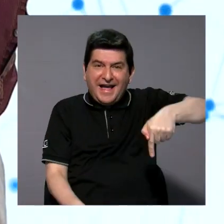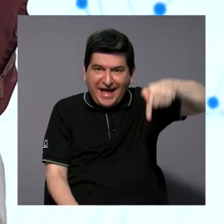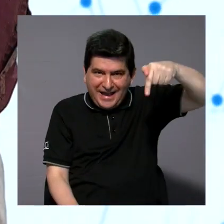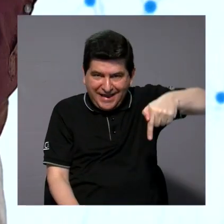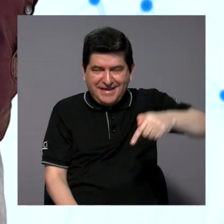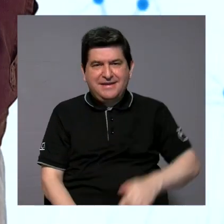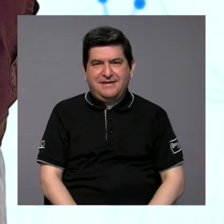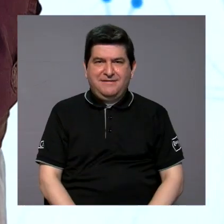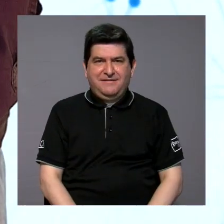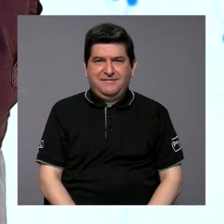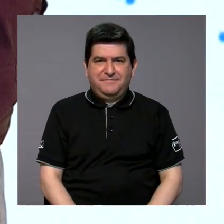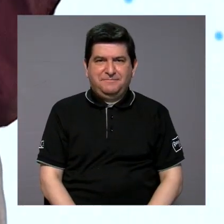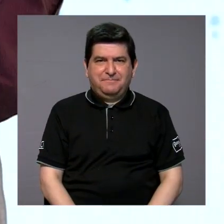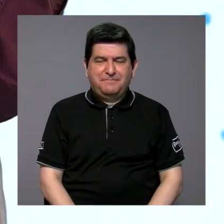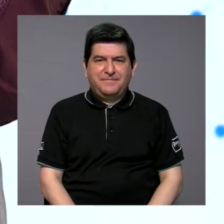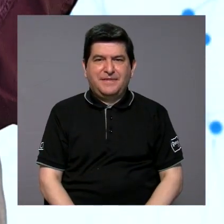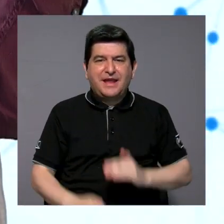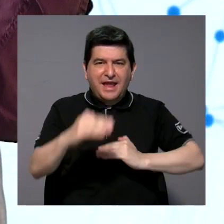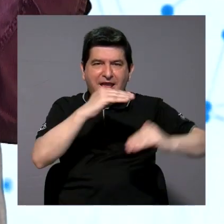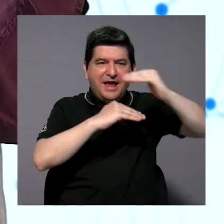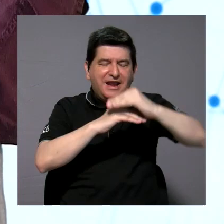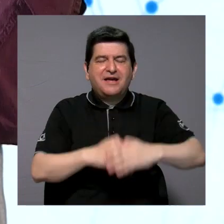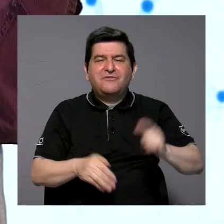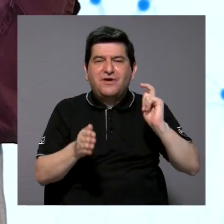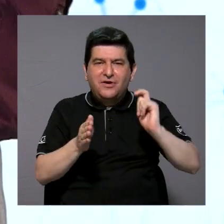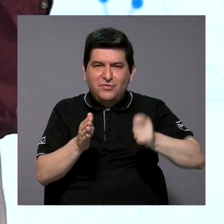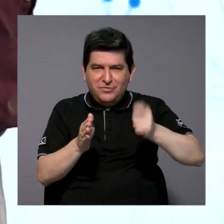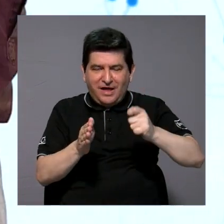donde está la Facultad de Derecho.